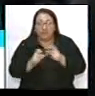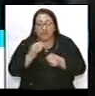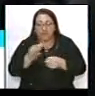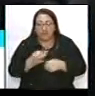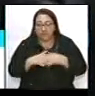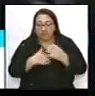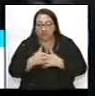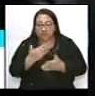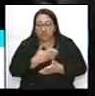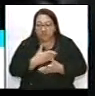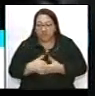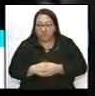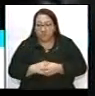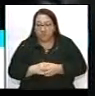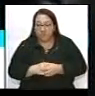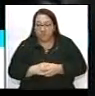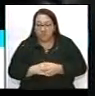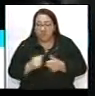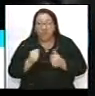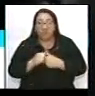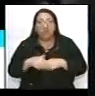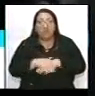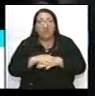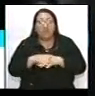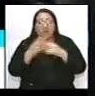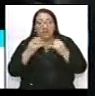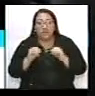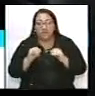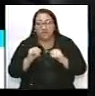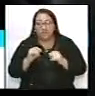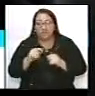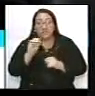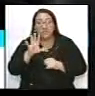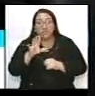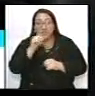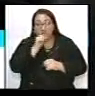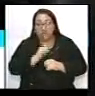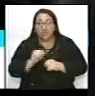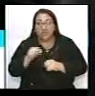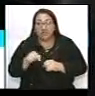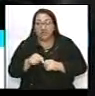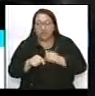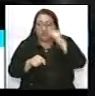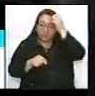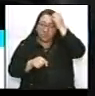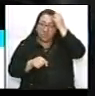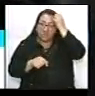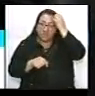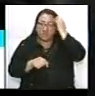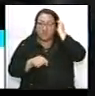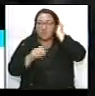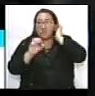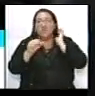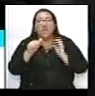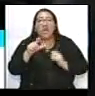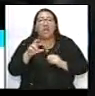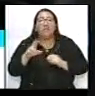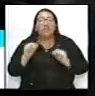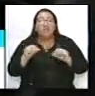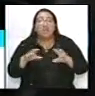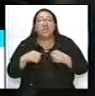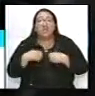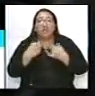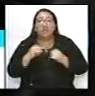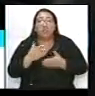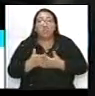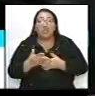relación, presidenta, en relación a la elaboración de los informes, el 5 de diciembre, el señor Salaverry reconoce que los